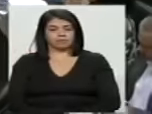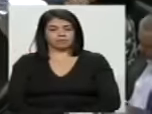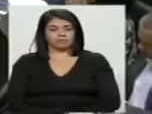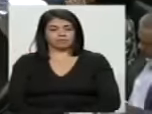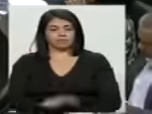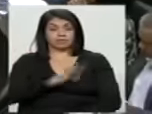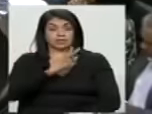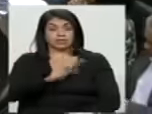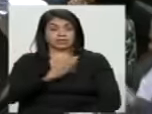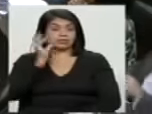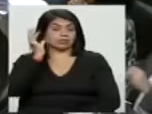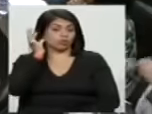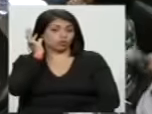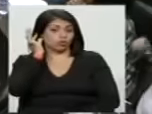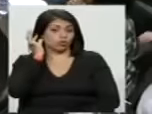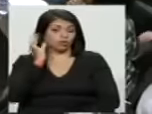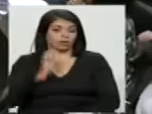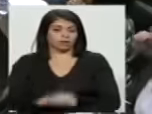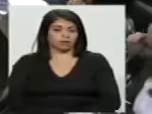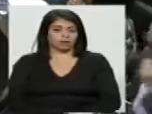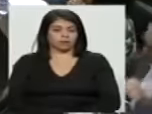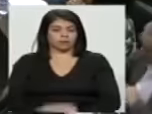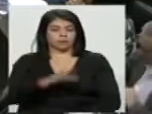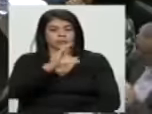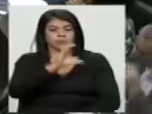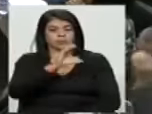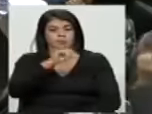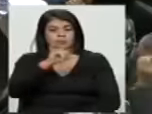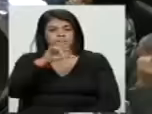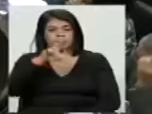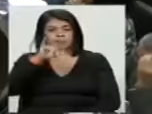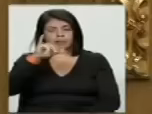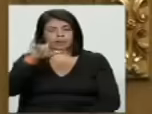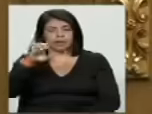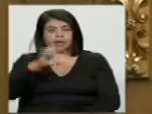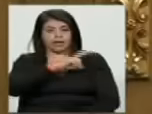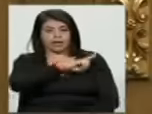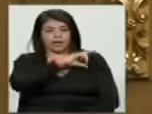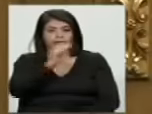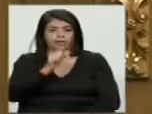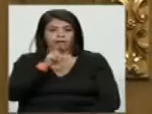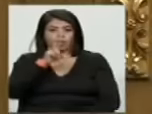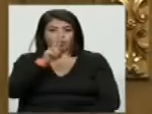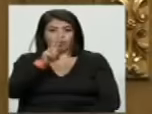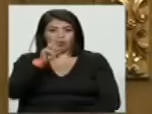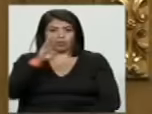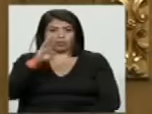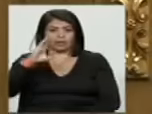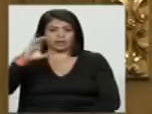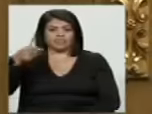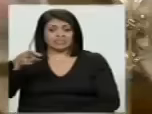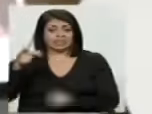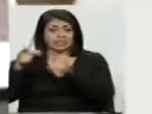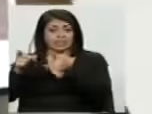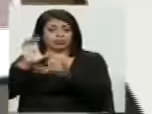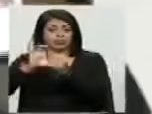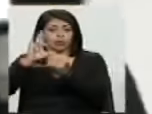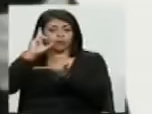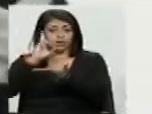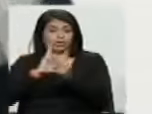Esta señora que está aquí, Cyriles Isabel Gil, jefa de UVC en el Callao, mujer, porque